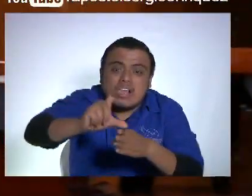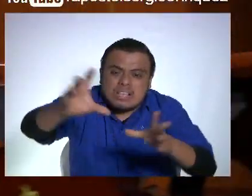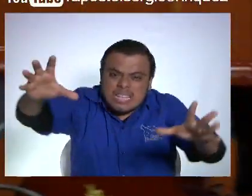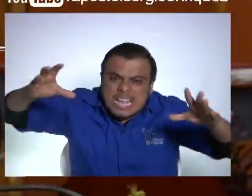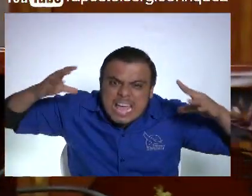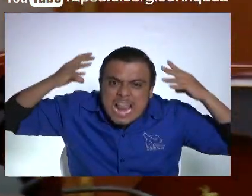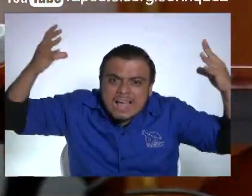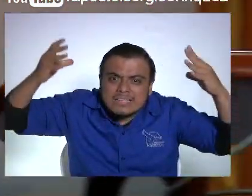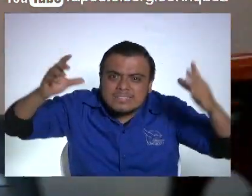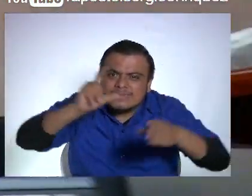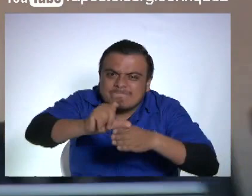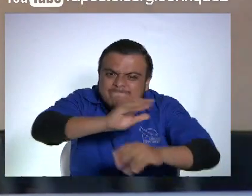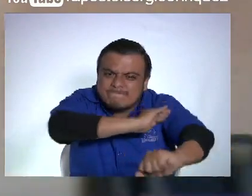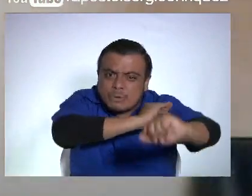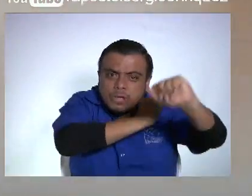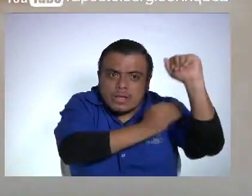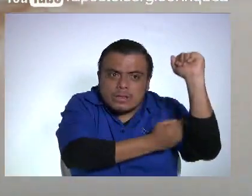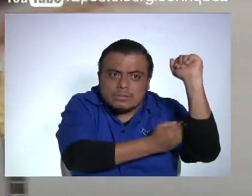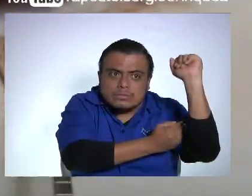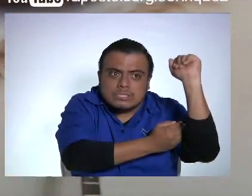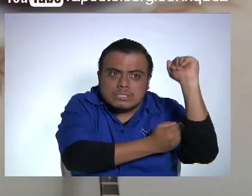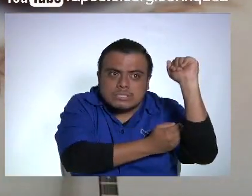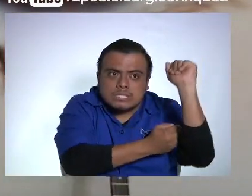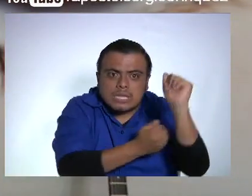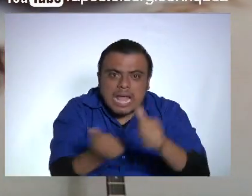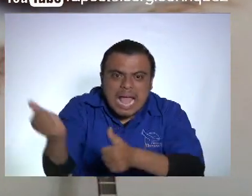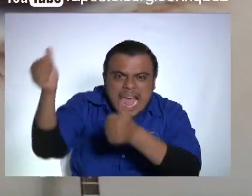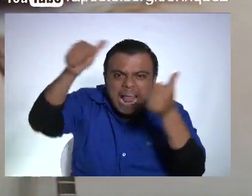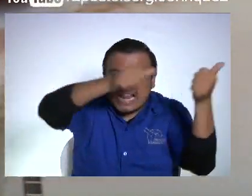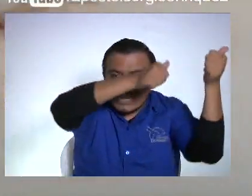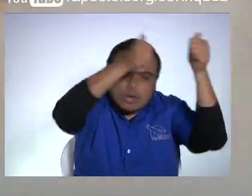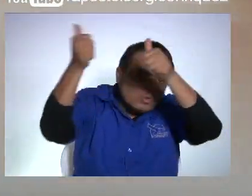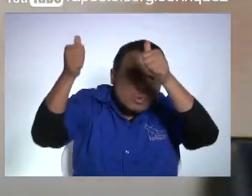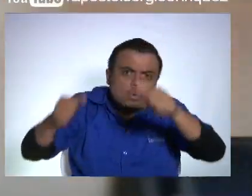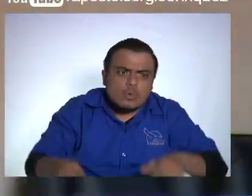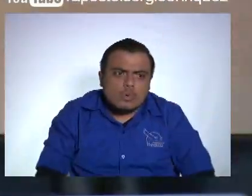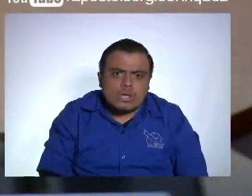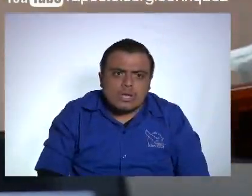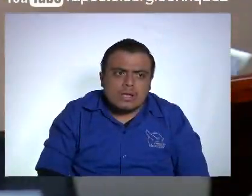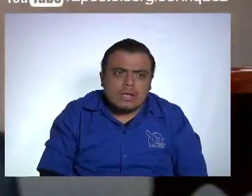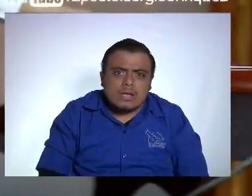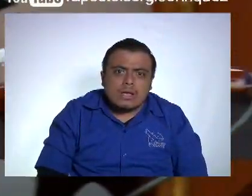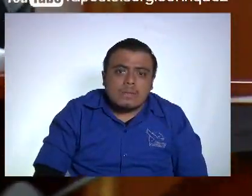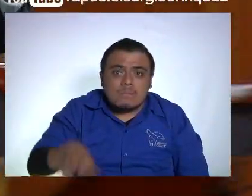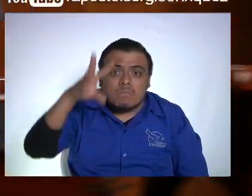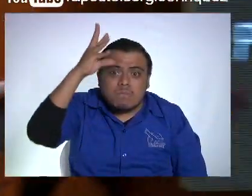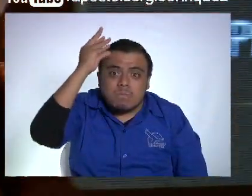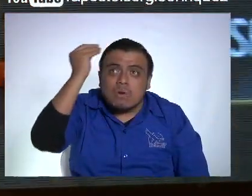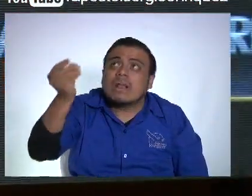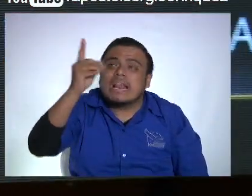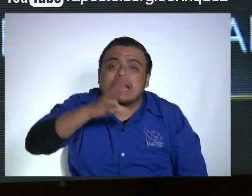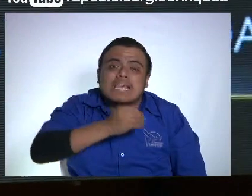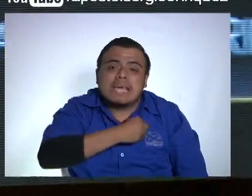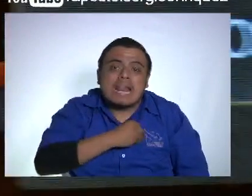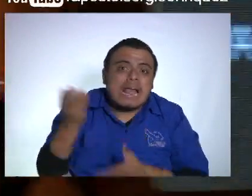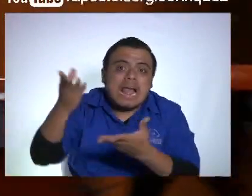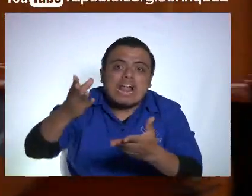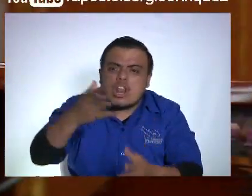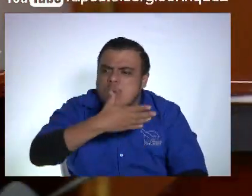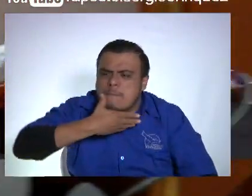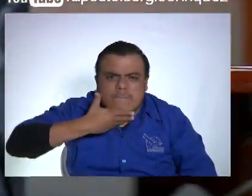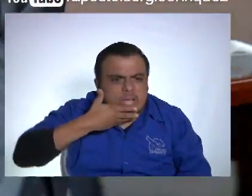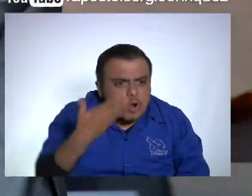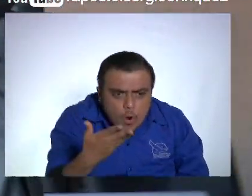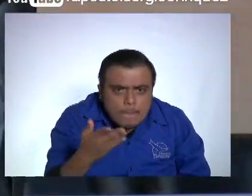poderosas, hermano. Aleluya, no limites a Dios, porque Él quiere darte lo mejor para ti y los